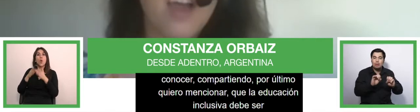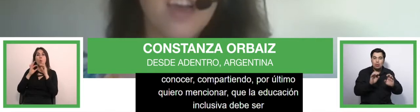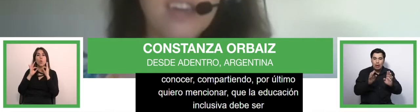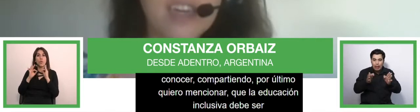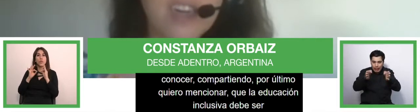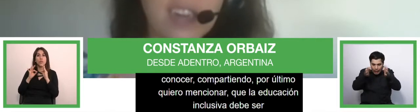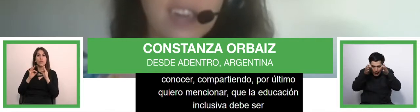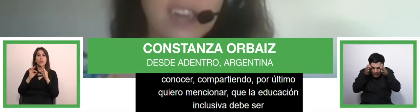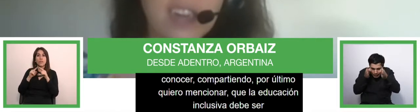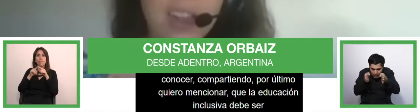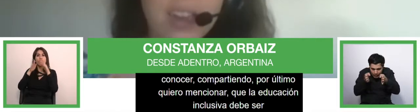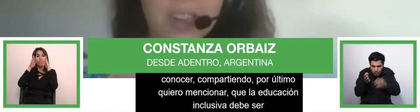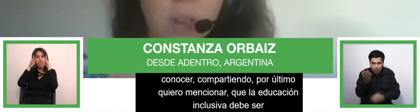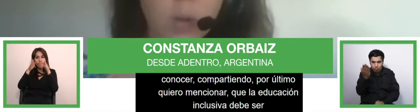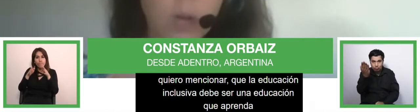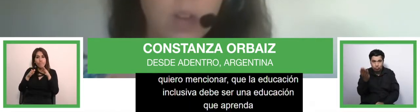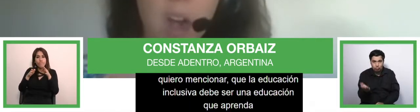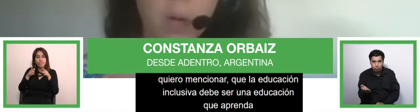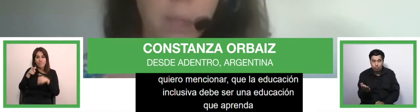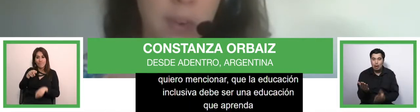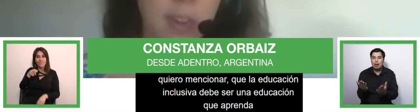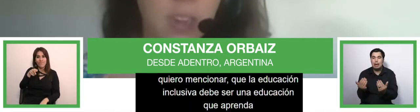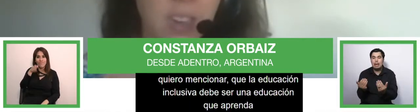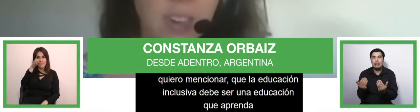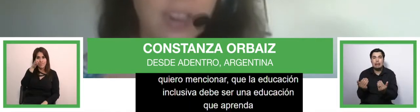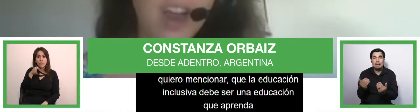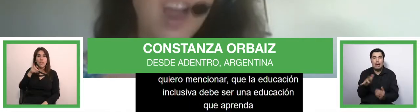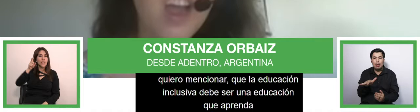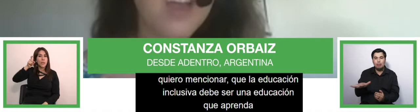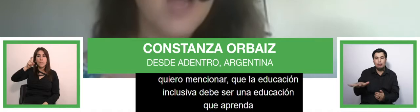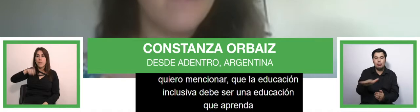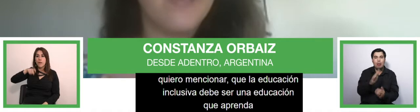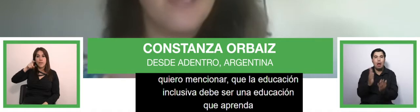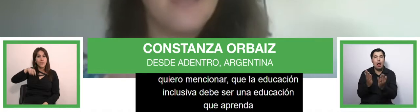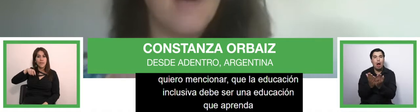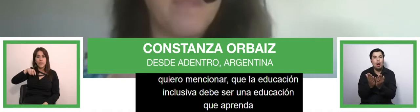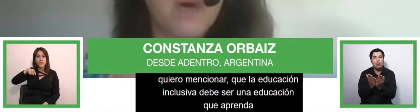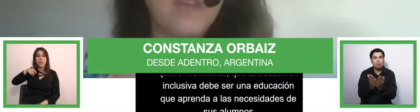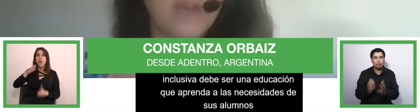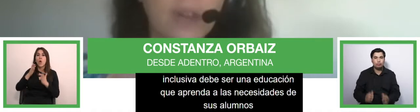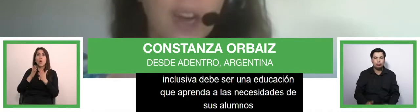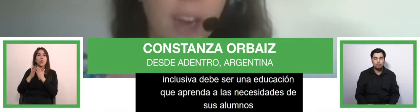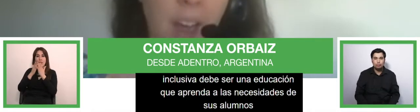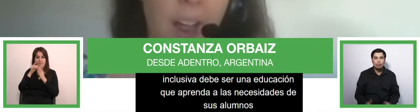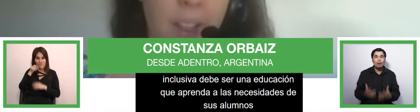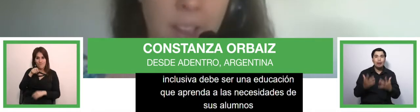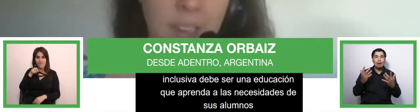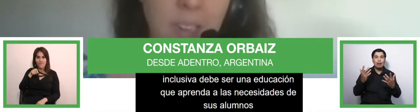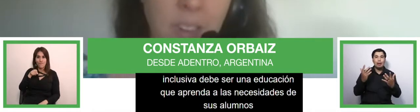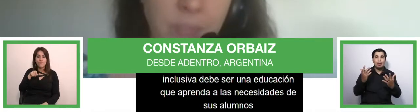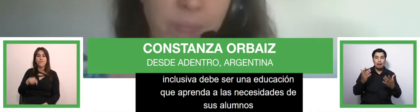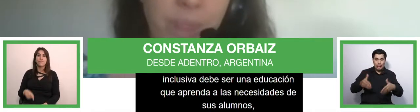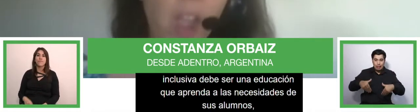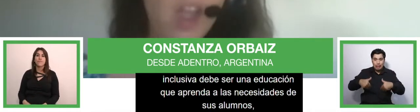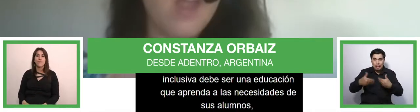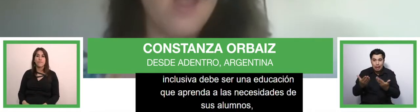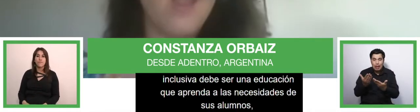a las necesidades de sus alumnos, que brinde